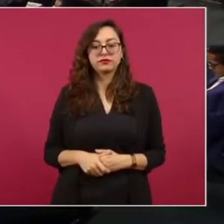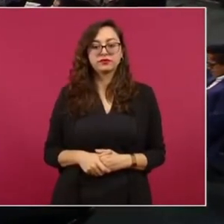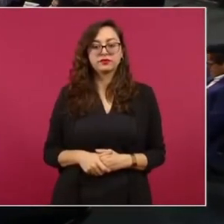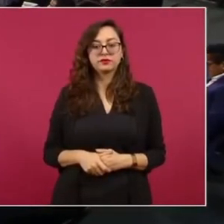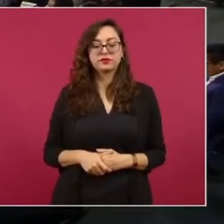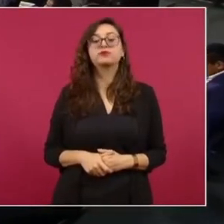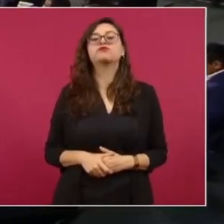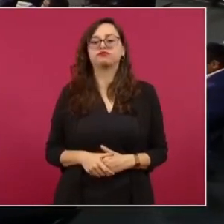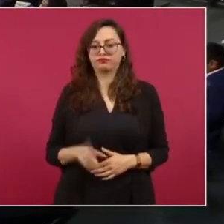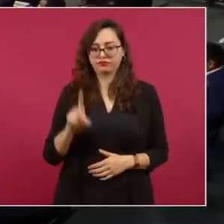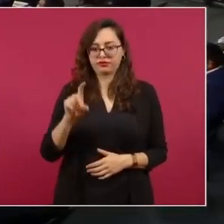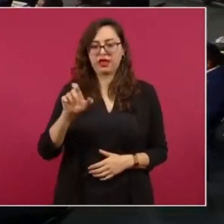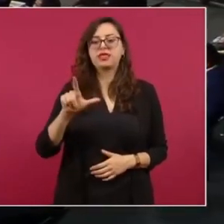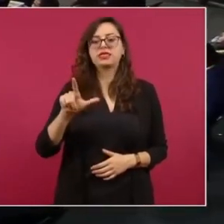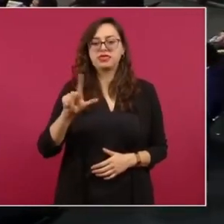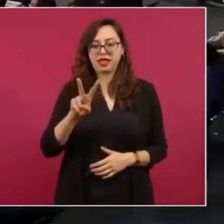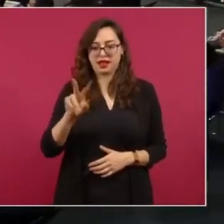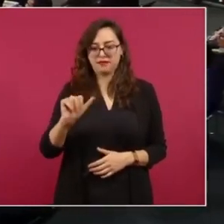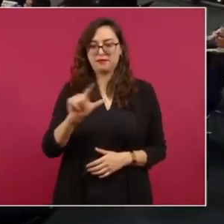Del Valle,